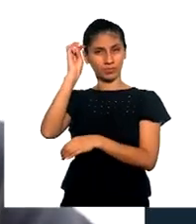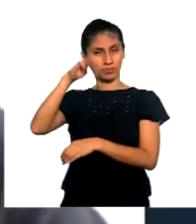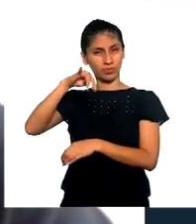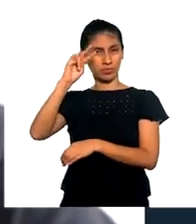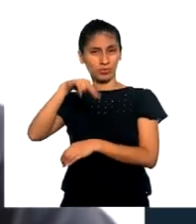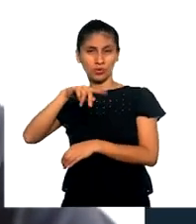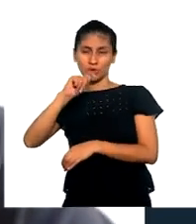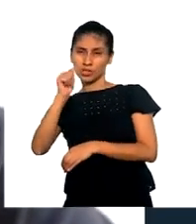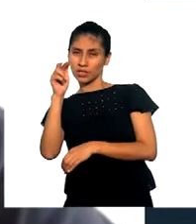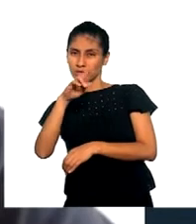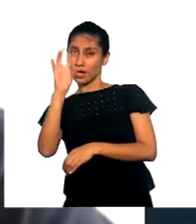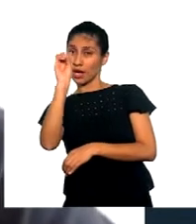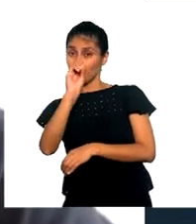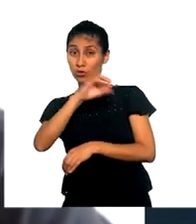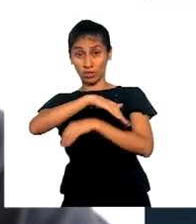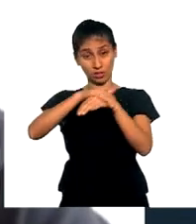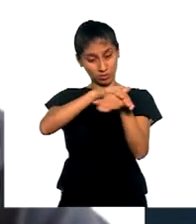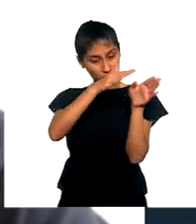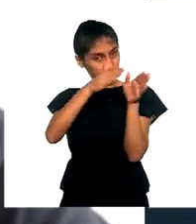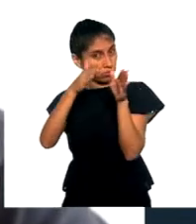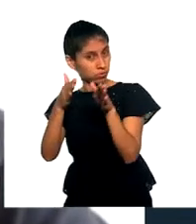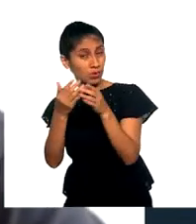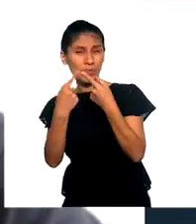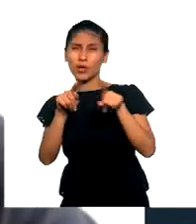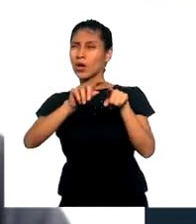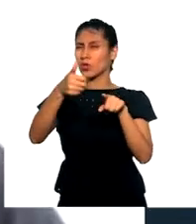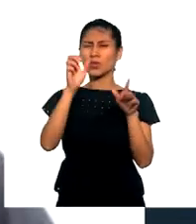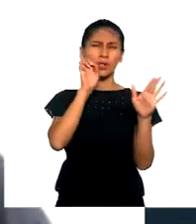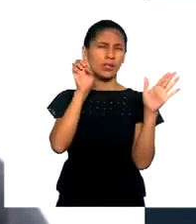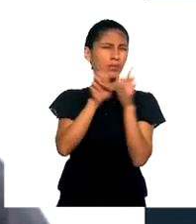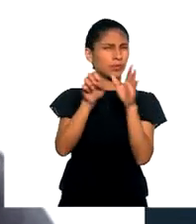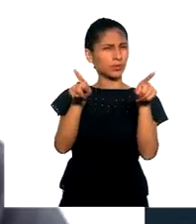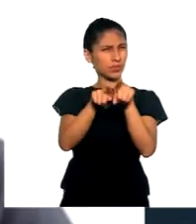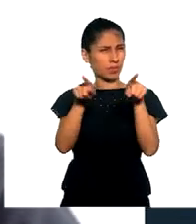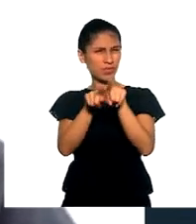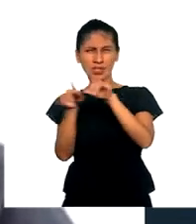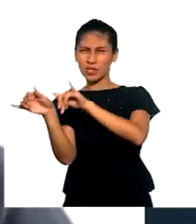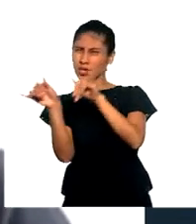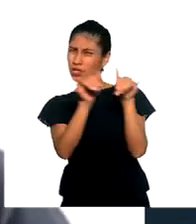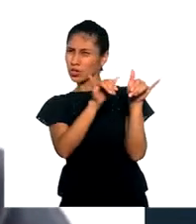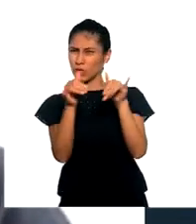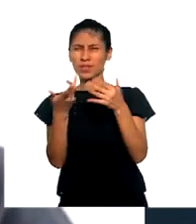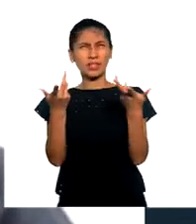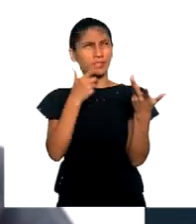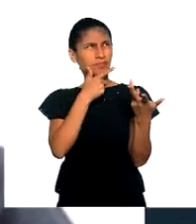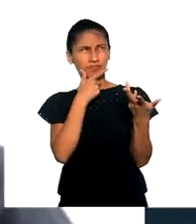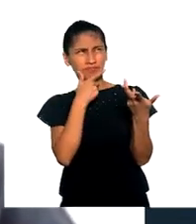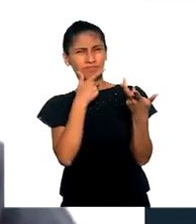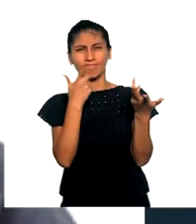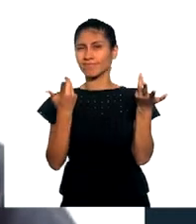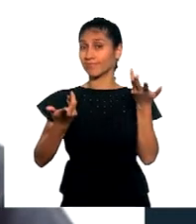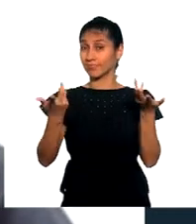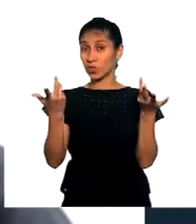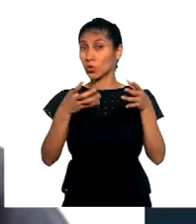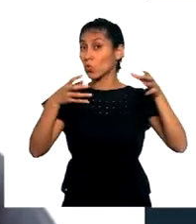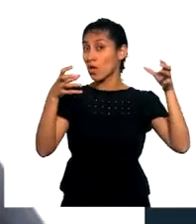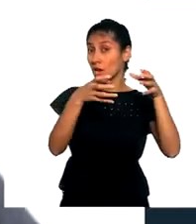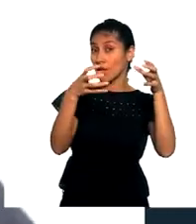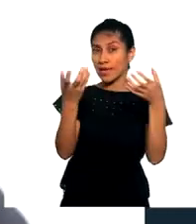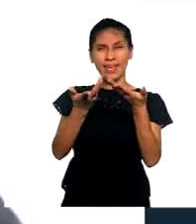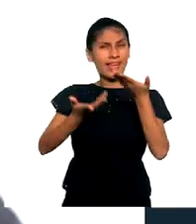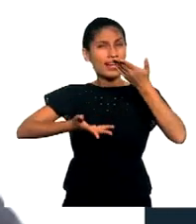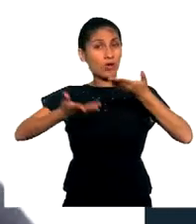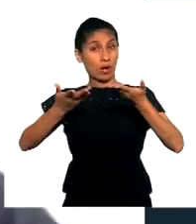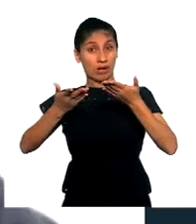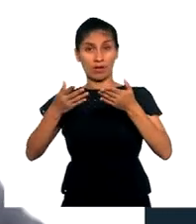de las cooperativas de ahorro y crédito pero otro ejemplo también igual de este potente no son el